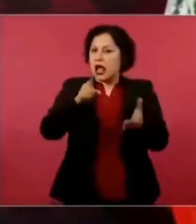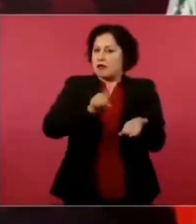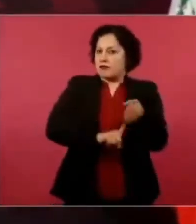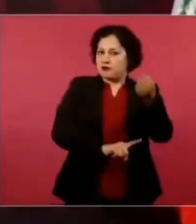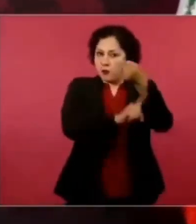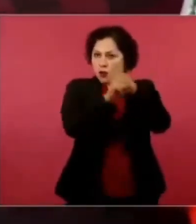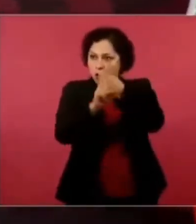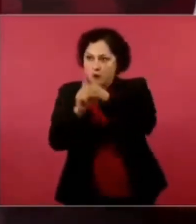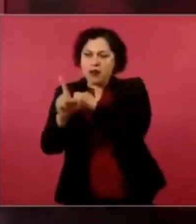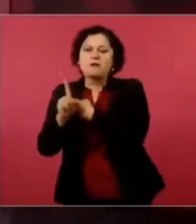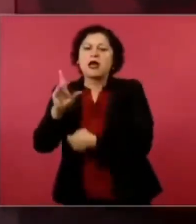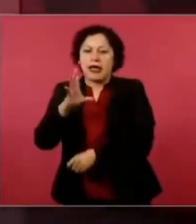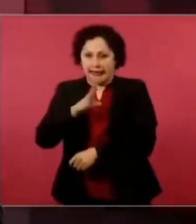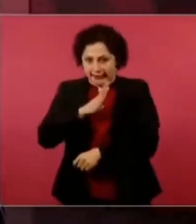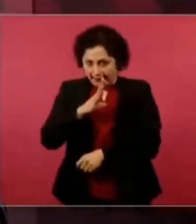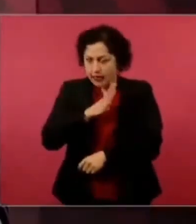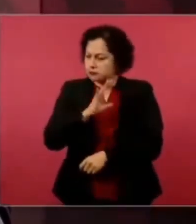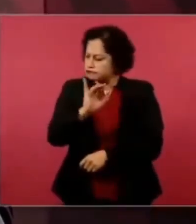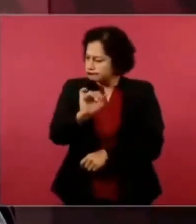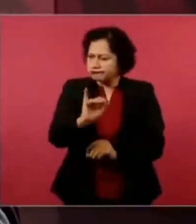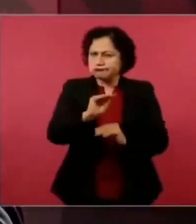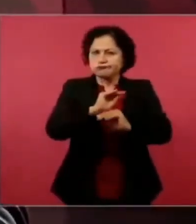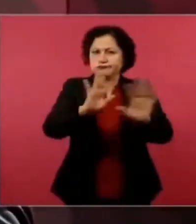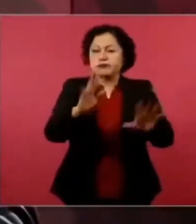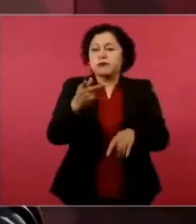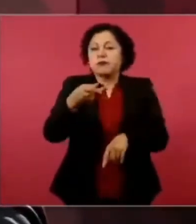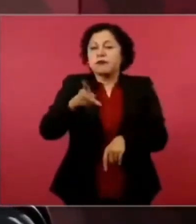problema de México era la corrupción.